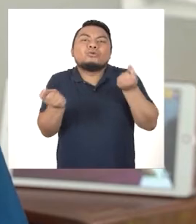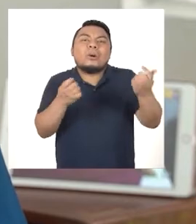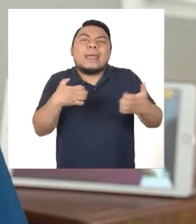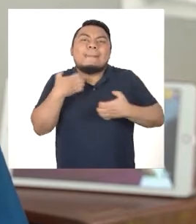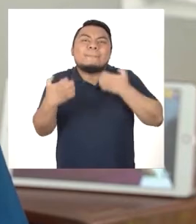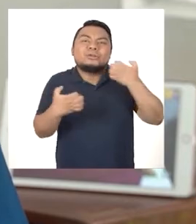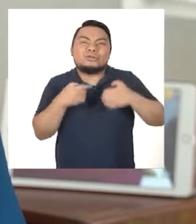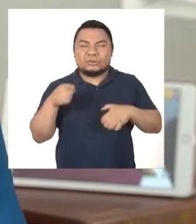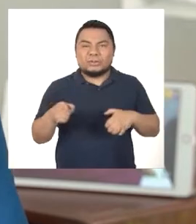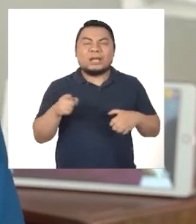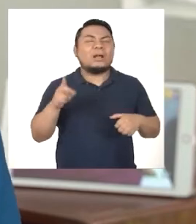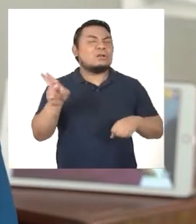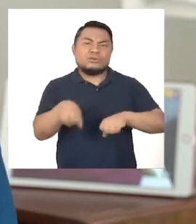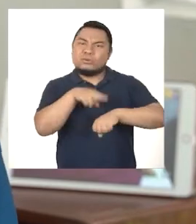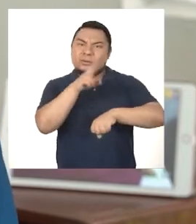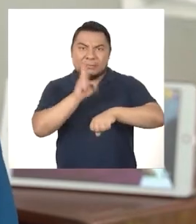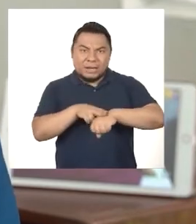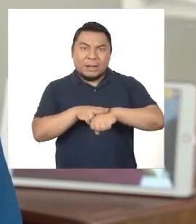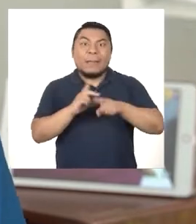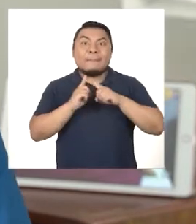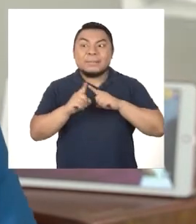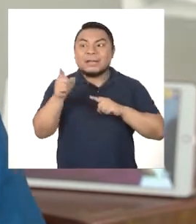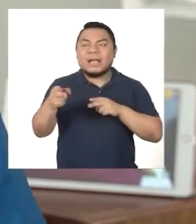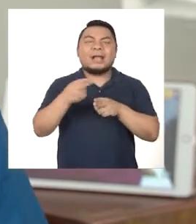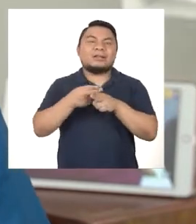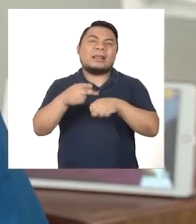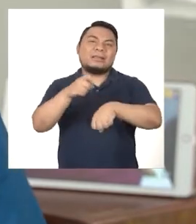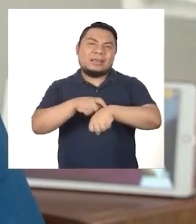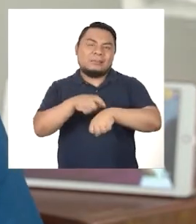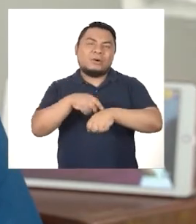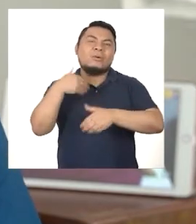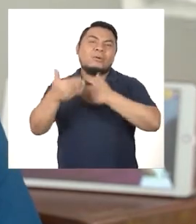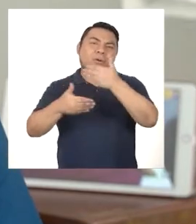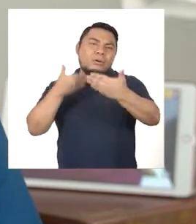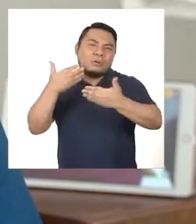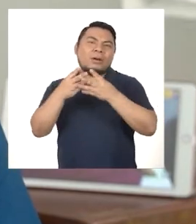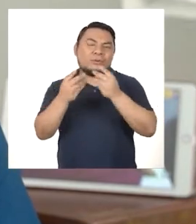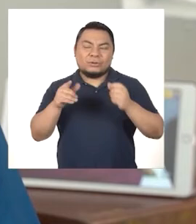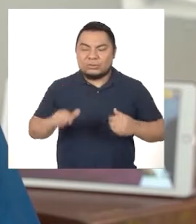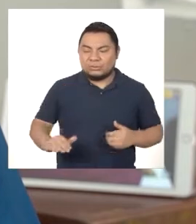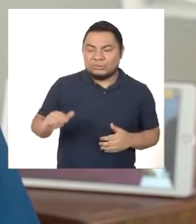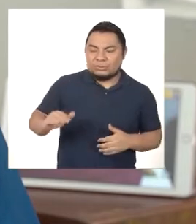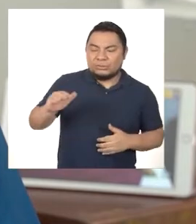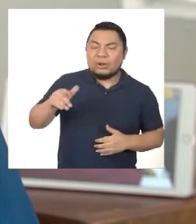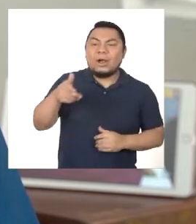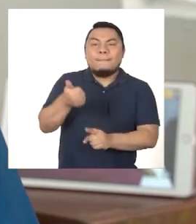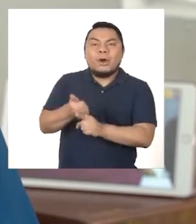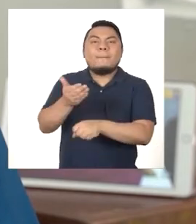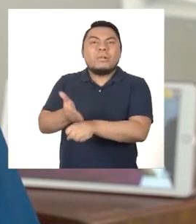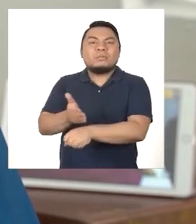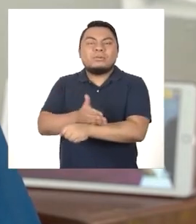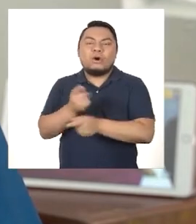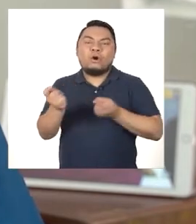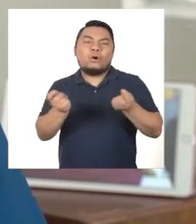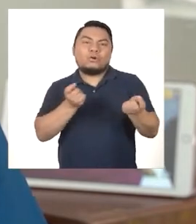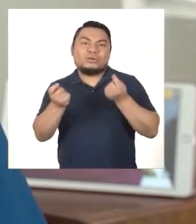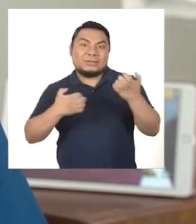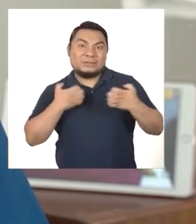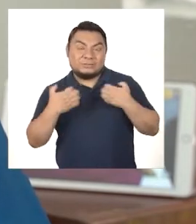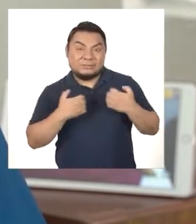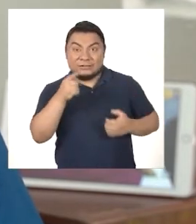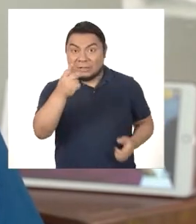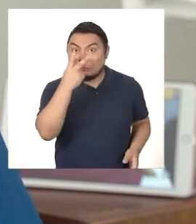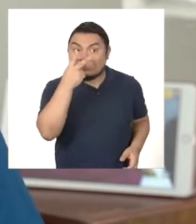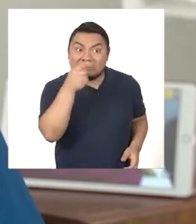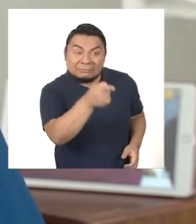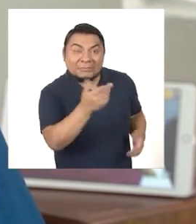son normales y son pasajeras, porque en la medida que crecen y desarrollan van a controlar sus emociones. ¿O es que acaso a